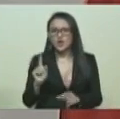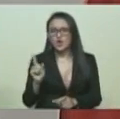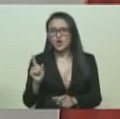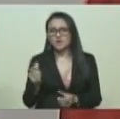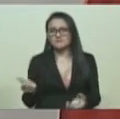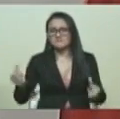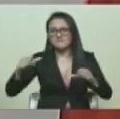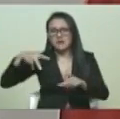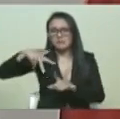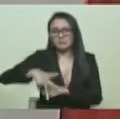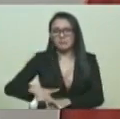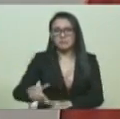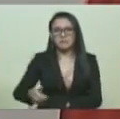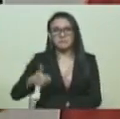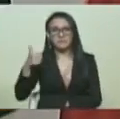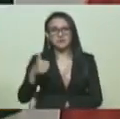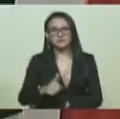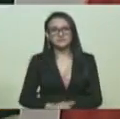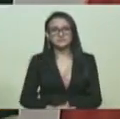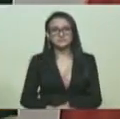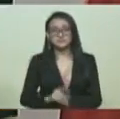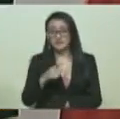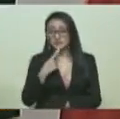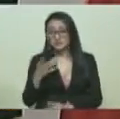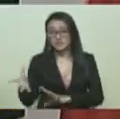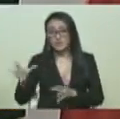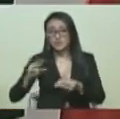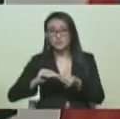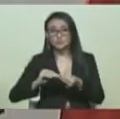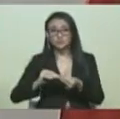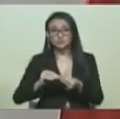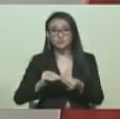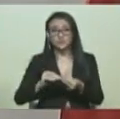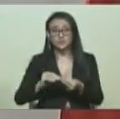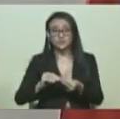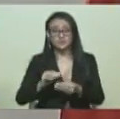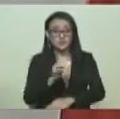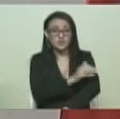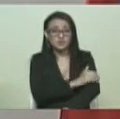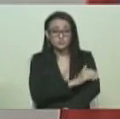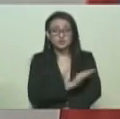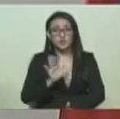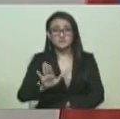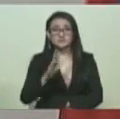más. Esta es la conclusión de una derecha frustrada,